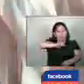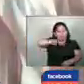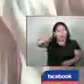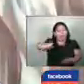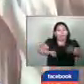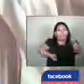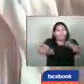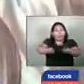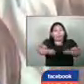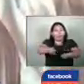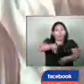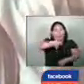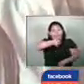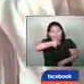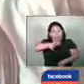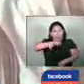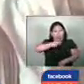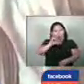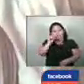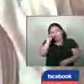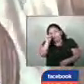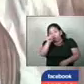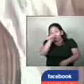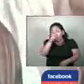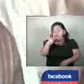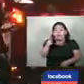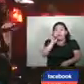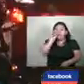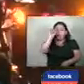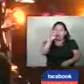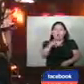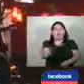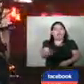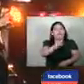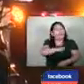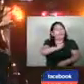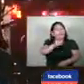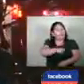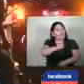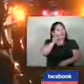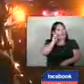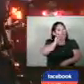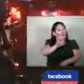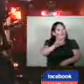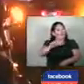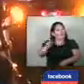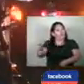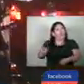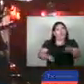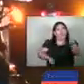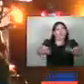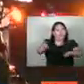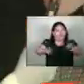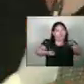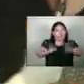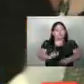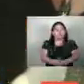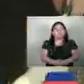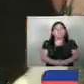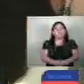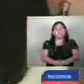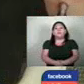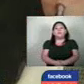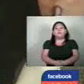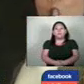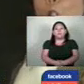conductores peligrosos. Y destacó la responsabilidad que están tomando los demás automovilistas al conducir.